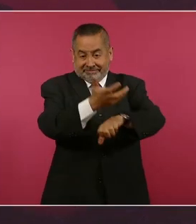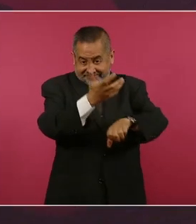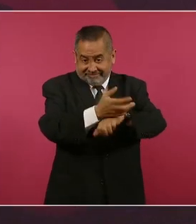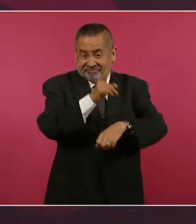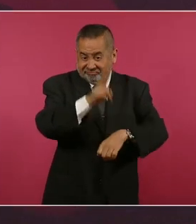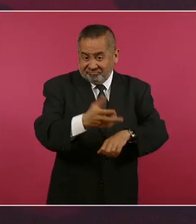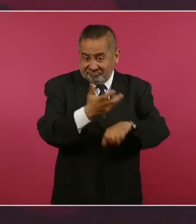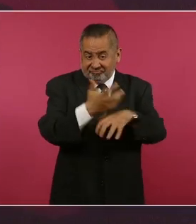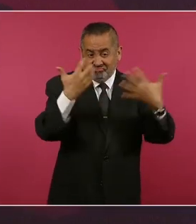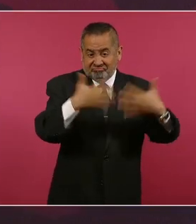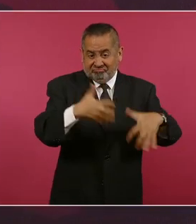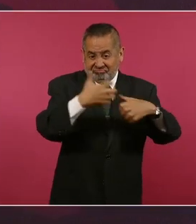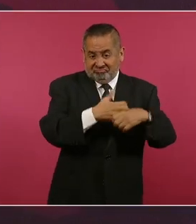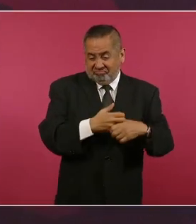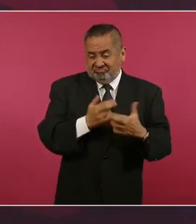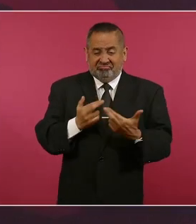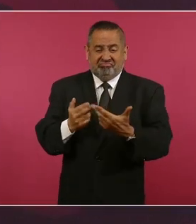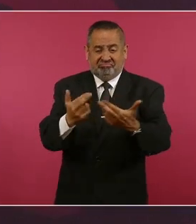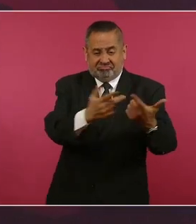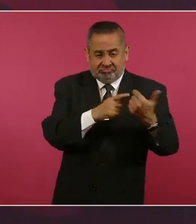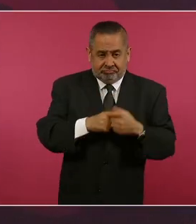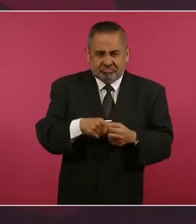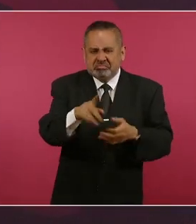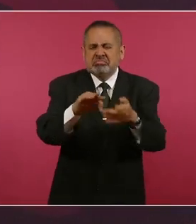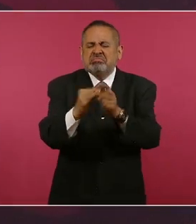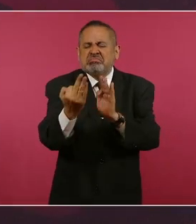estadounidense, ahí cerca,